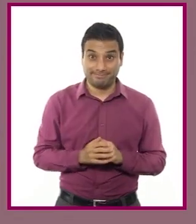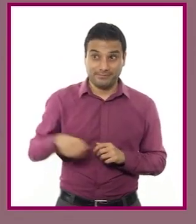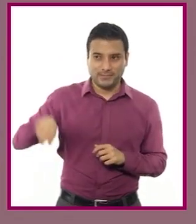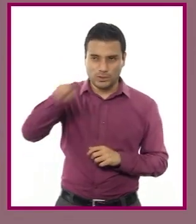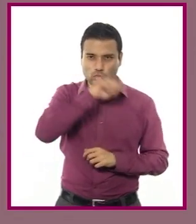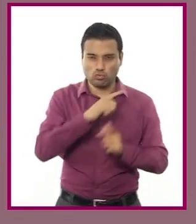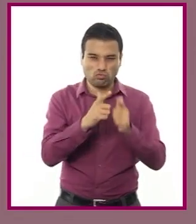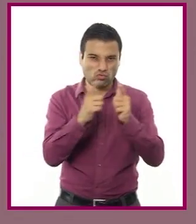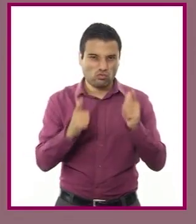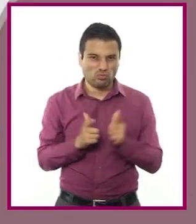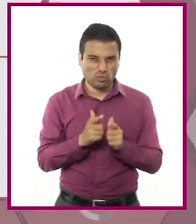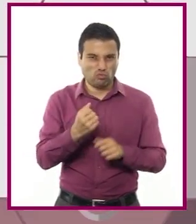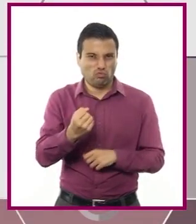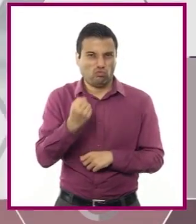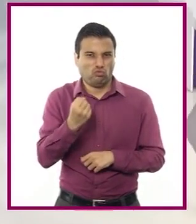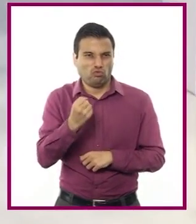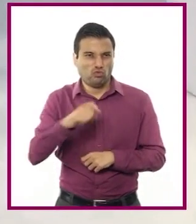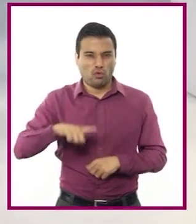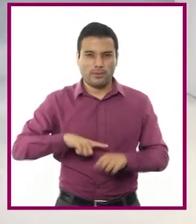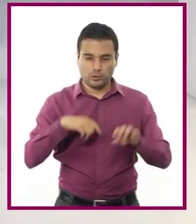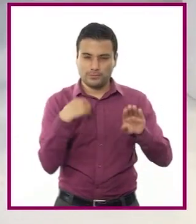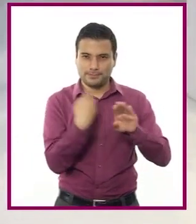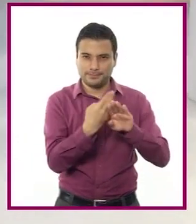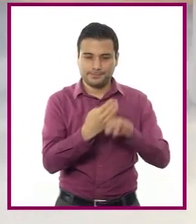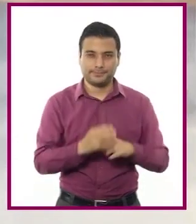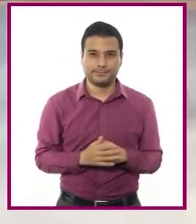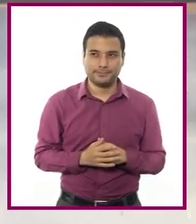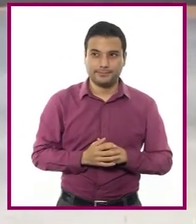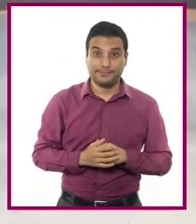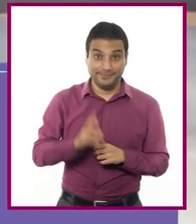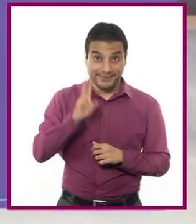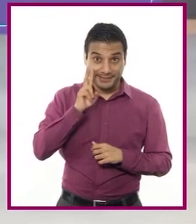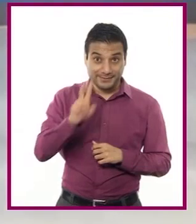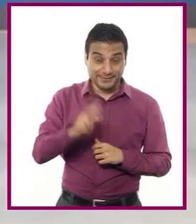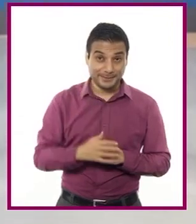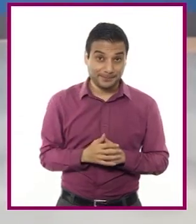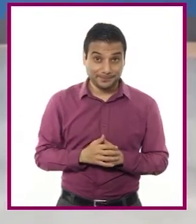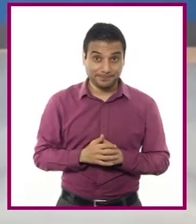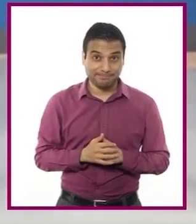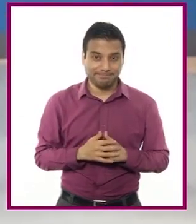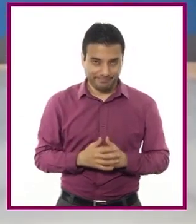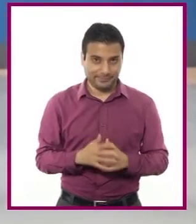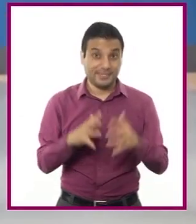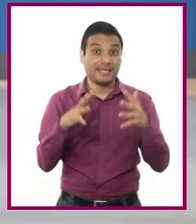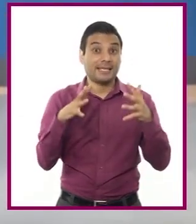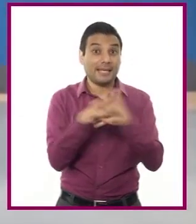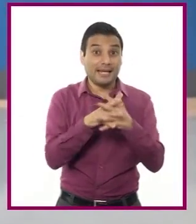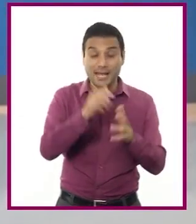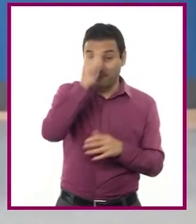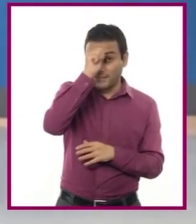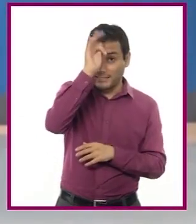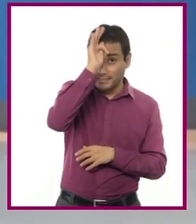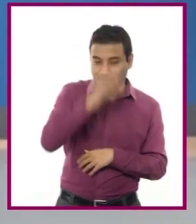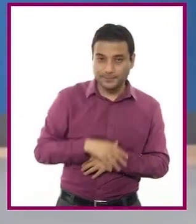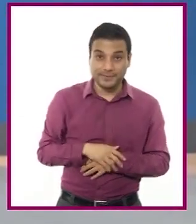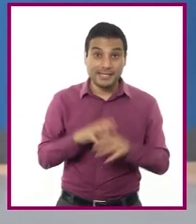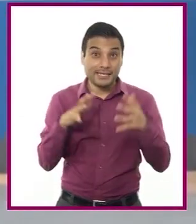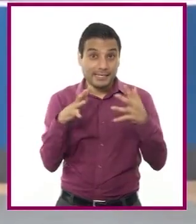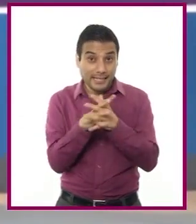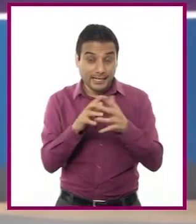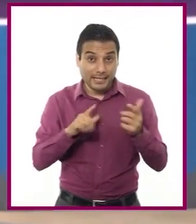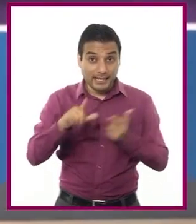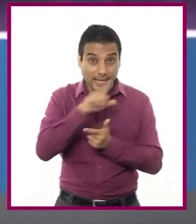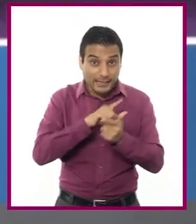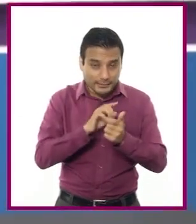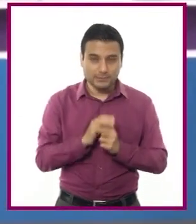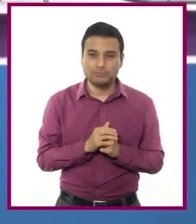resistencia contra el gobierno actual. Como revisamos en la sesión de hoy, tanto la guerra en Afganistán como la Guerra de las Galaxias